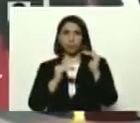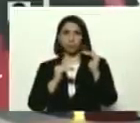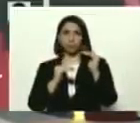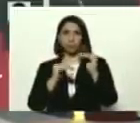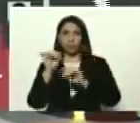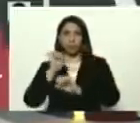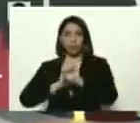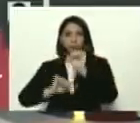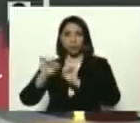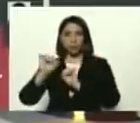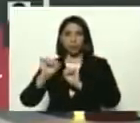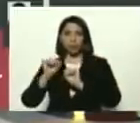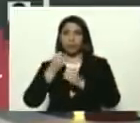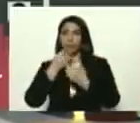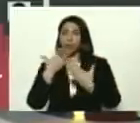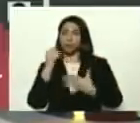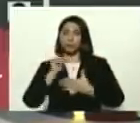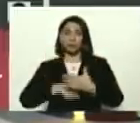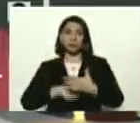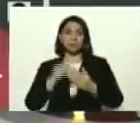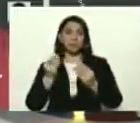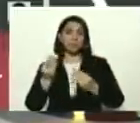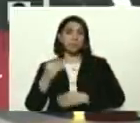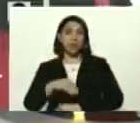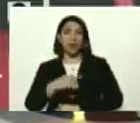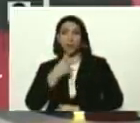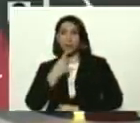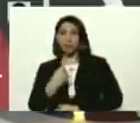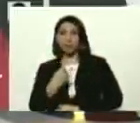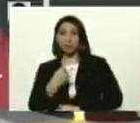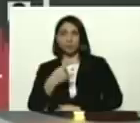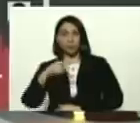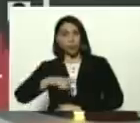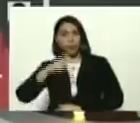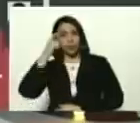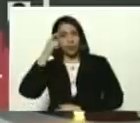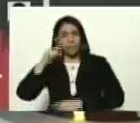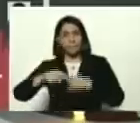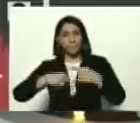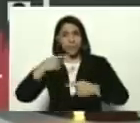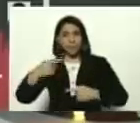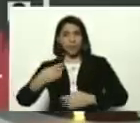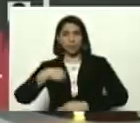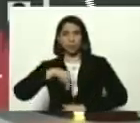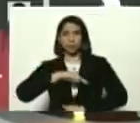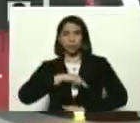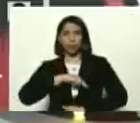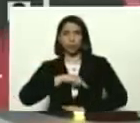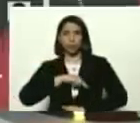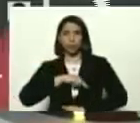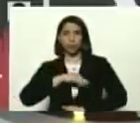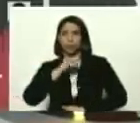prevención. Bueno, sin más que referir por el día de hoy, mañana